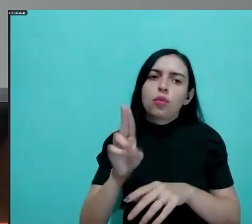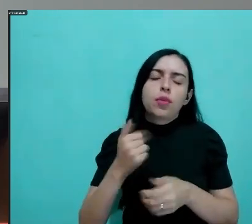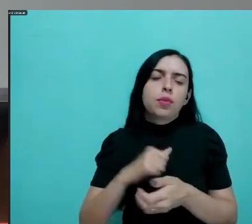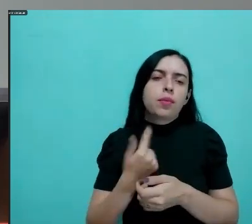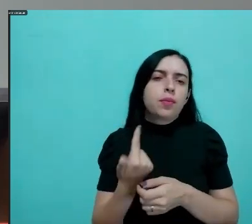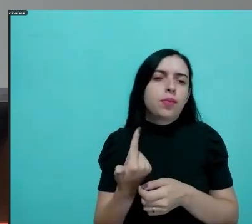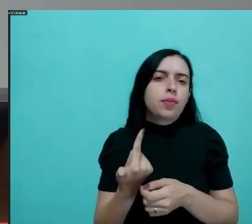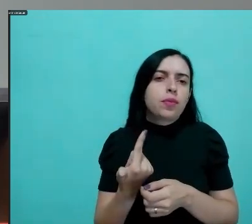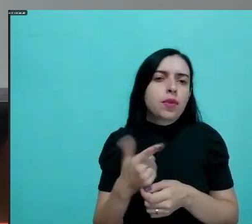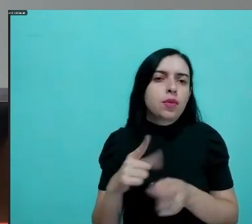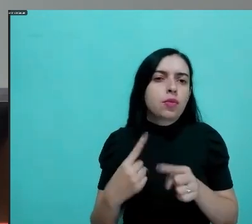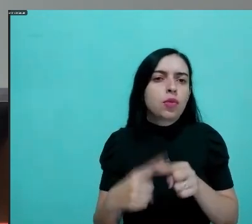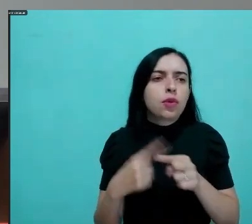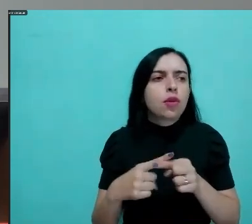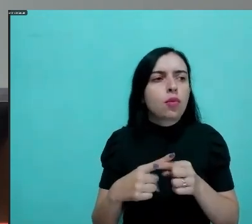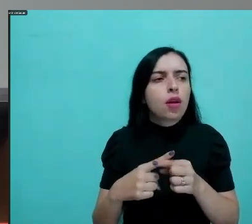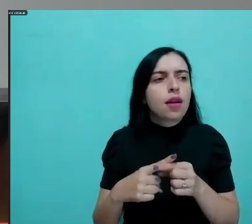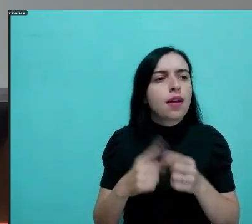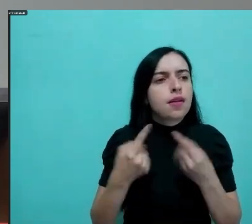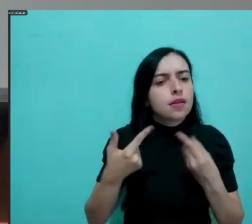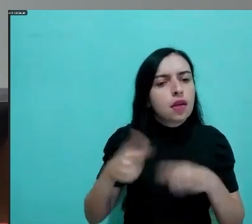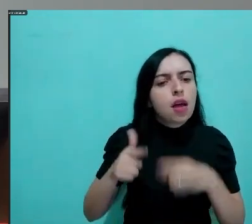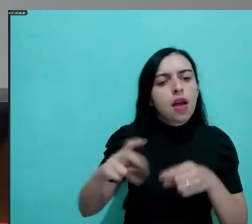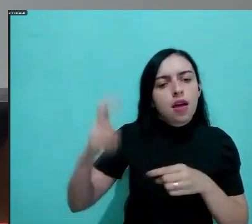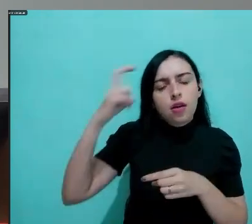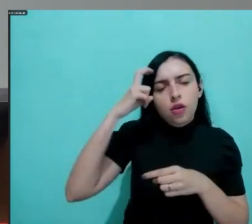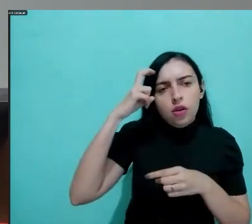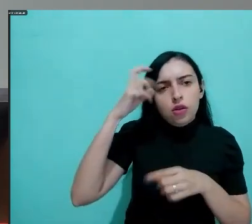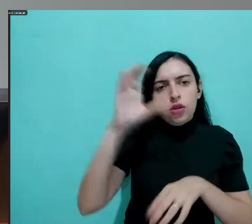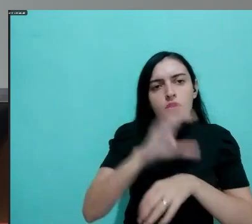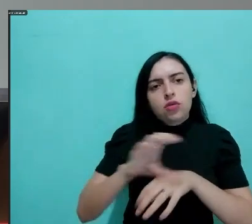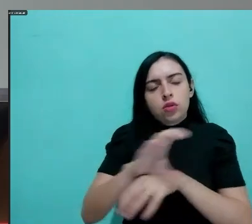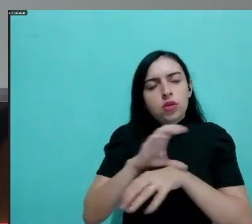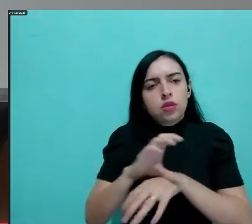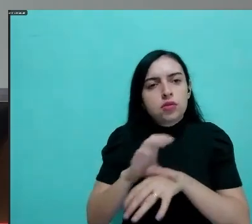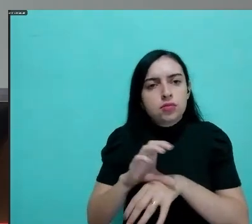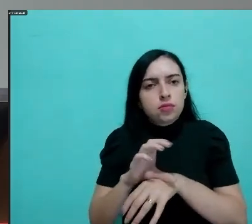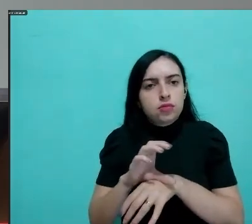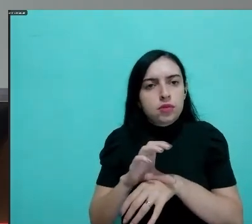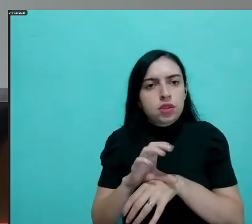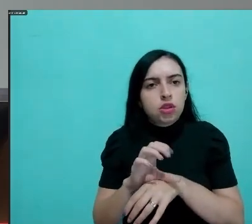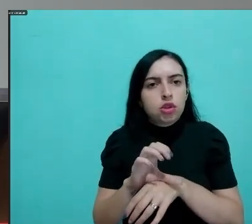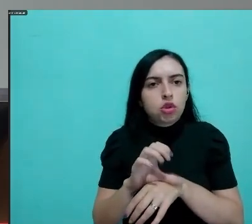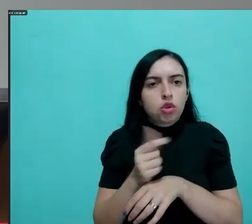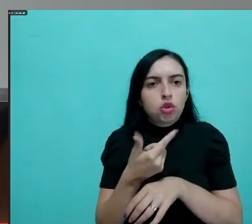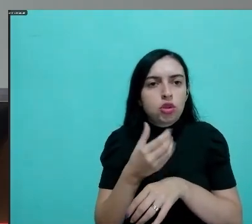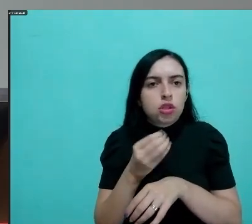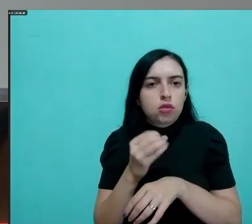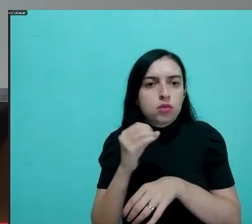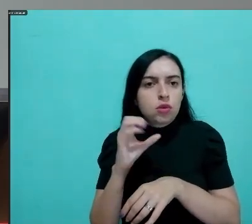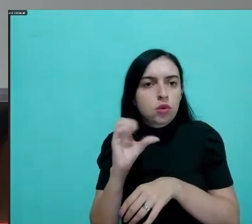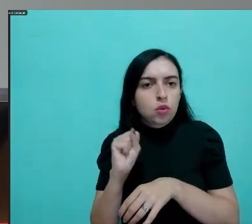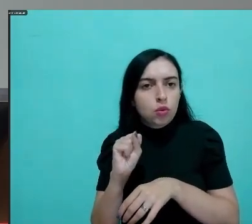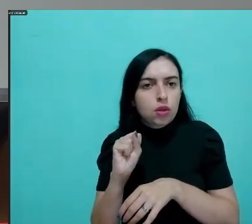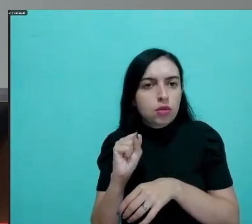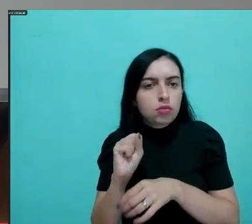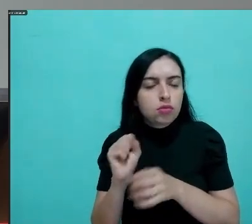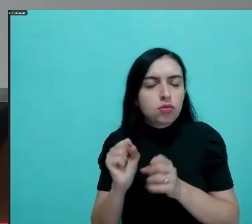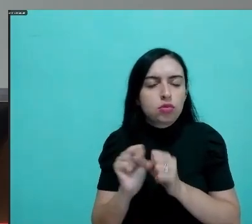una persistencia de la cultura constitucional. Y cuando en 2008 se estableció el sistema de la cuestión